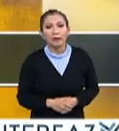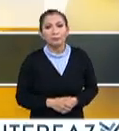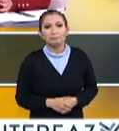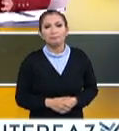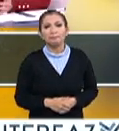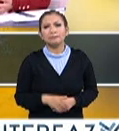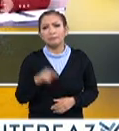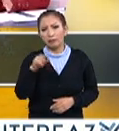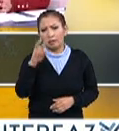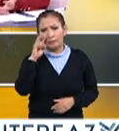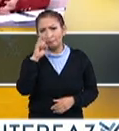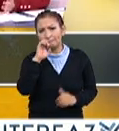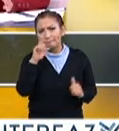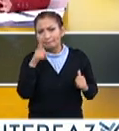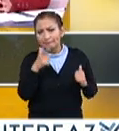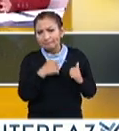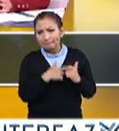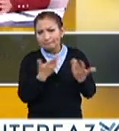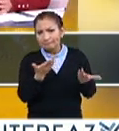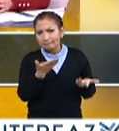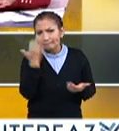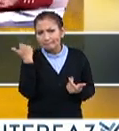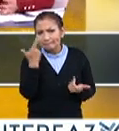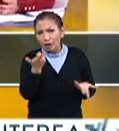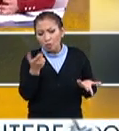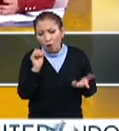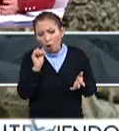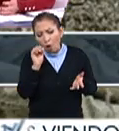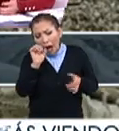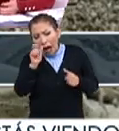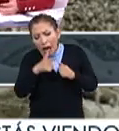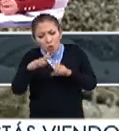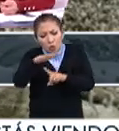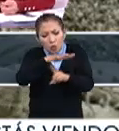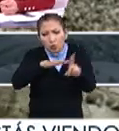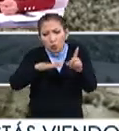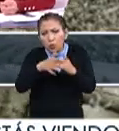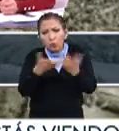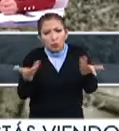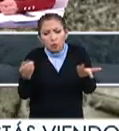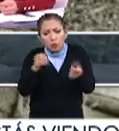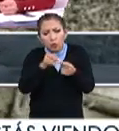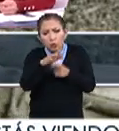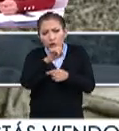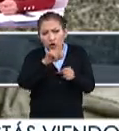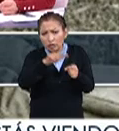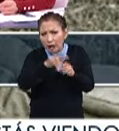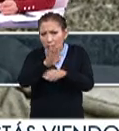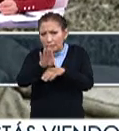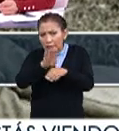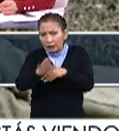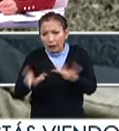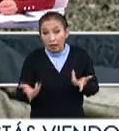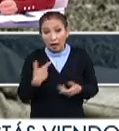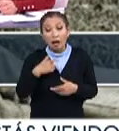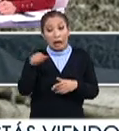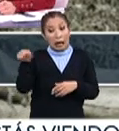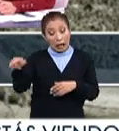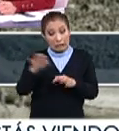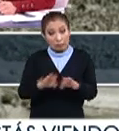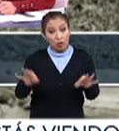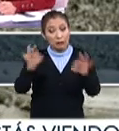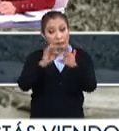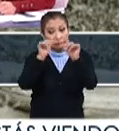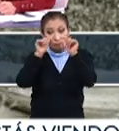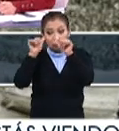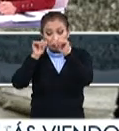¿Viste también alguna pues indicio de su entorno, es decir, el entorno social brasileño? Le importa mucho el